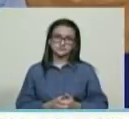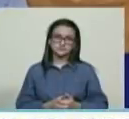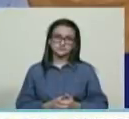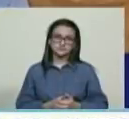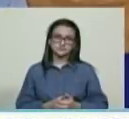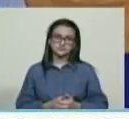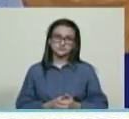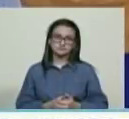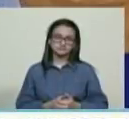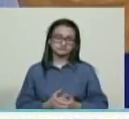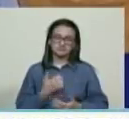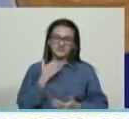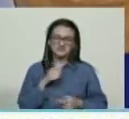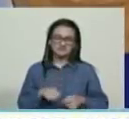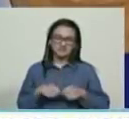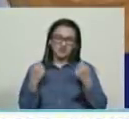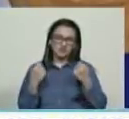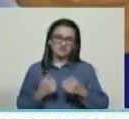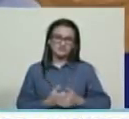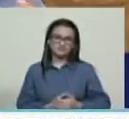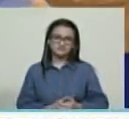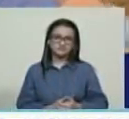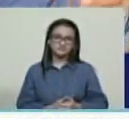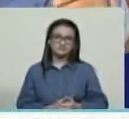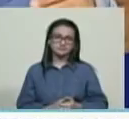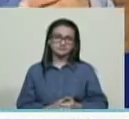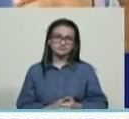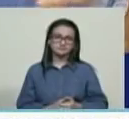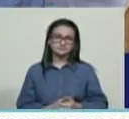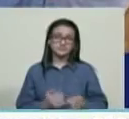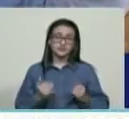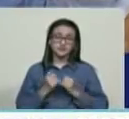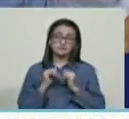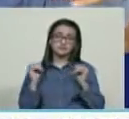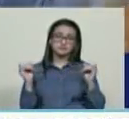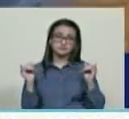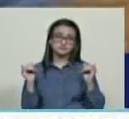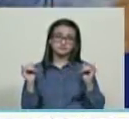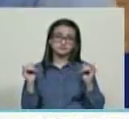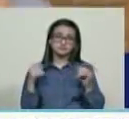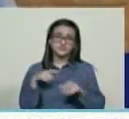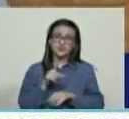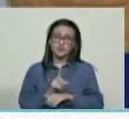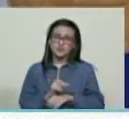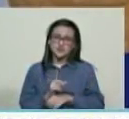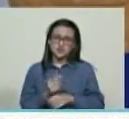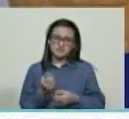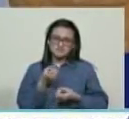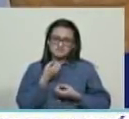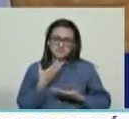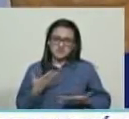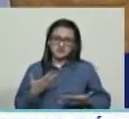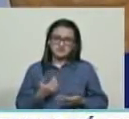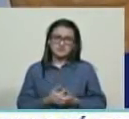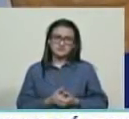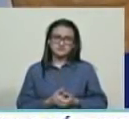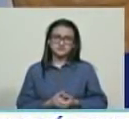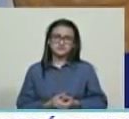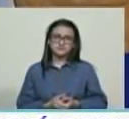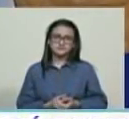casi que habían fracasado, cuando hablaba de que la independencia era el único bien